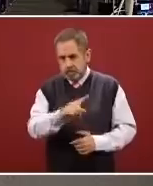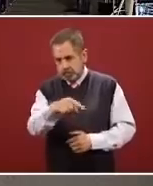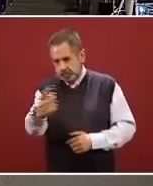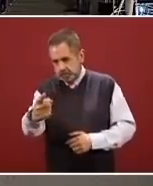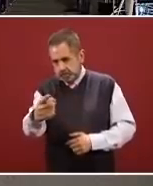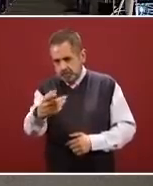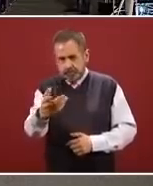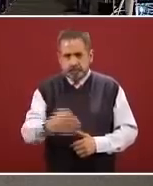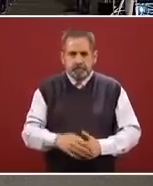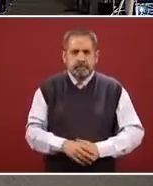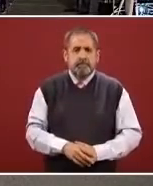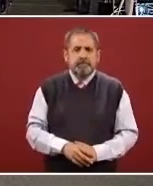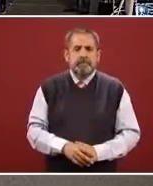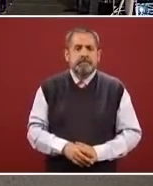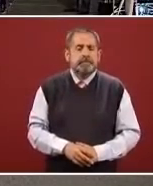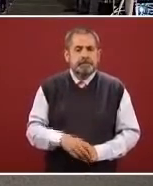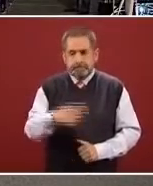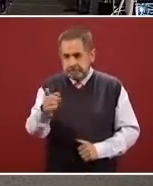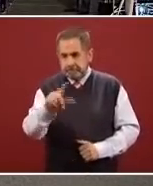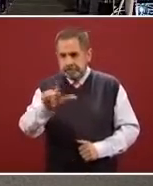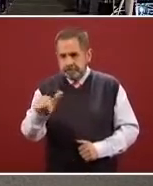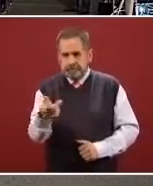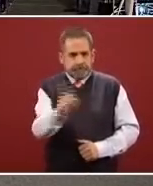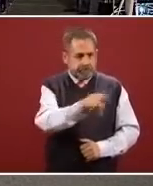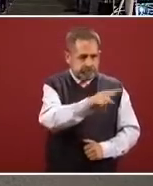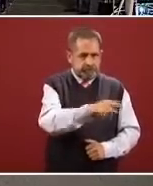este lado y luego regresamos con un caballero de este lado.